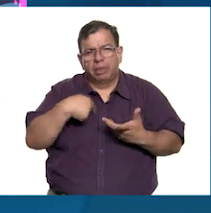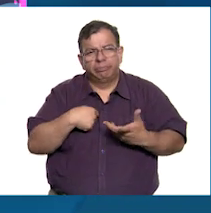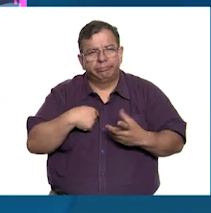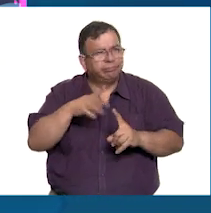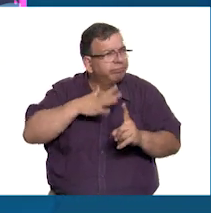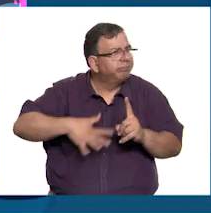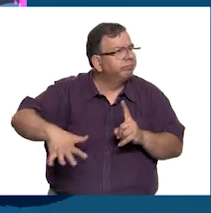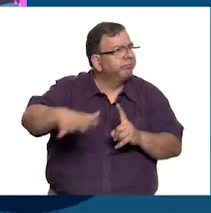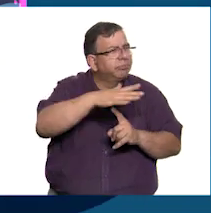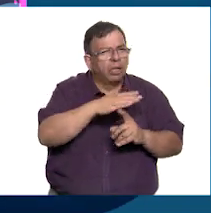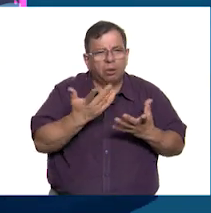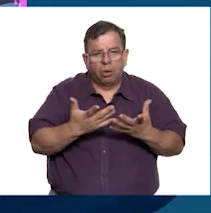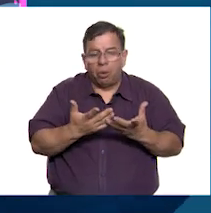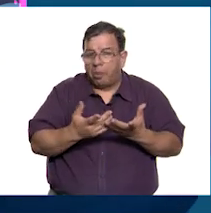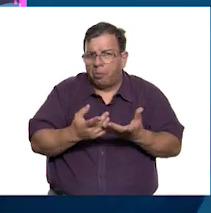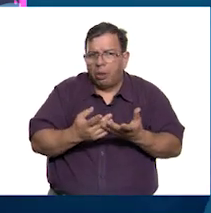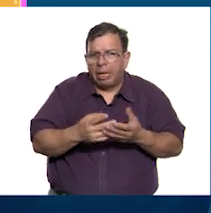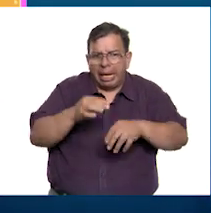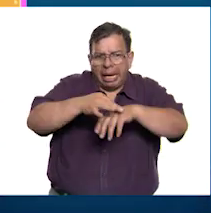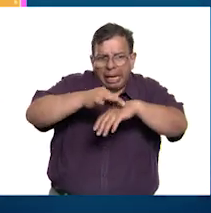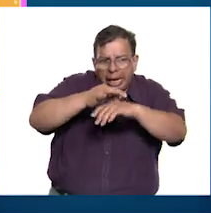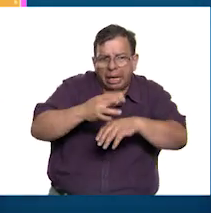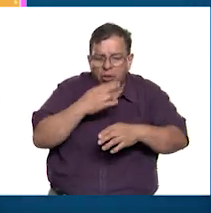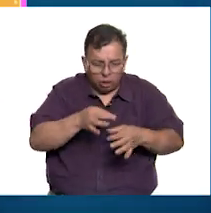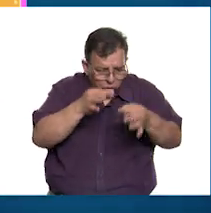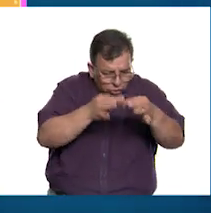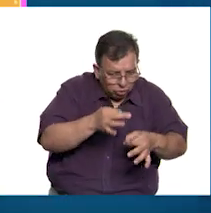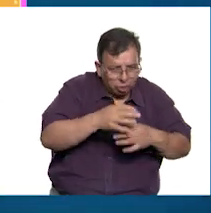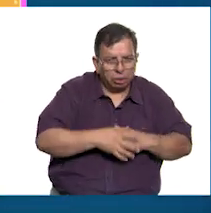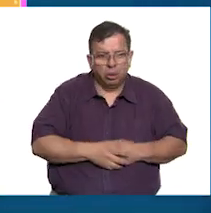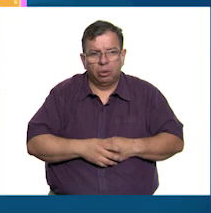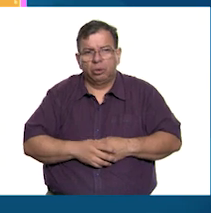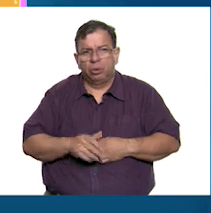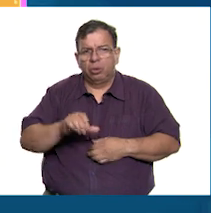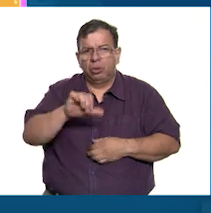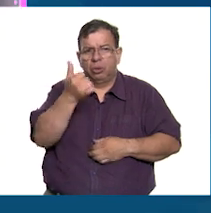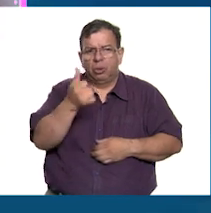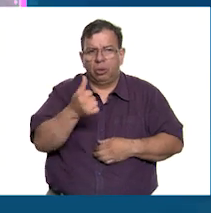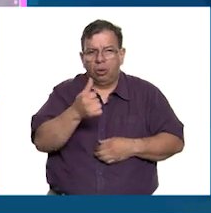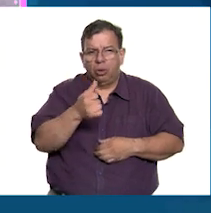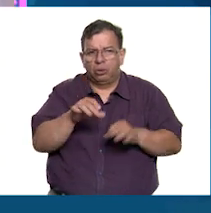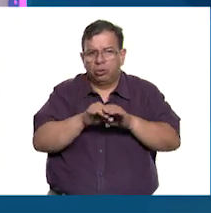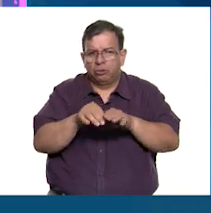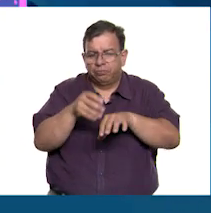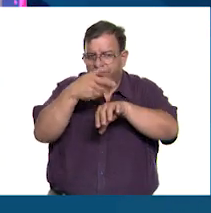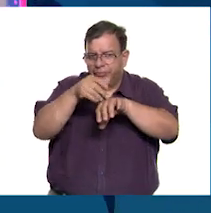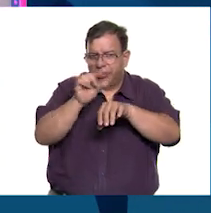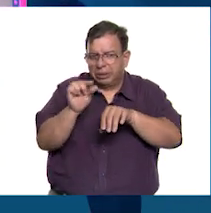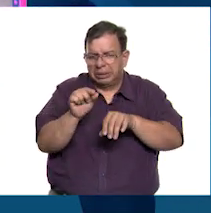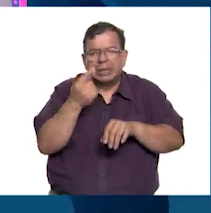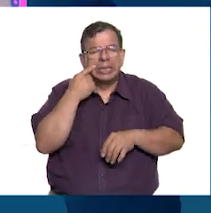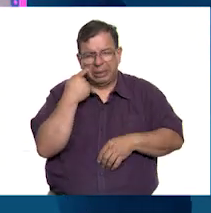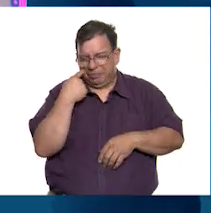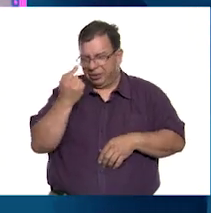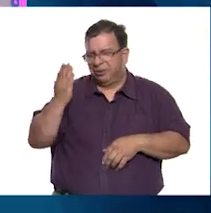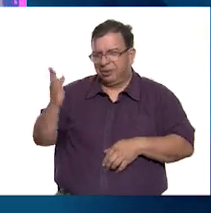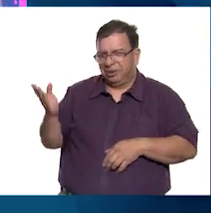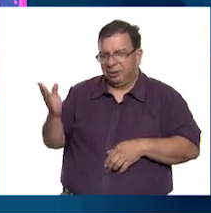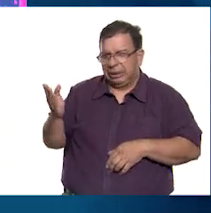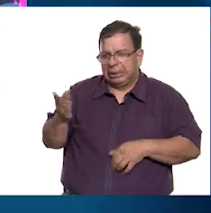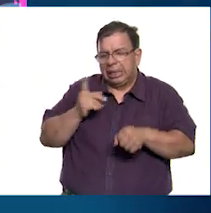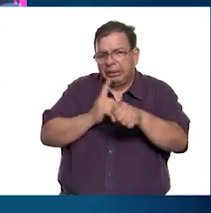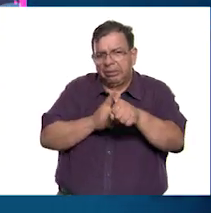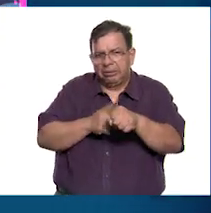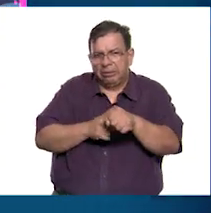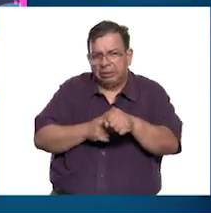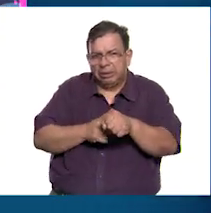la temperatura de la carne o del caramelo. ¿Y qué me dices de los termómetros digitales? A lo mejor has visto uno de estos si alguna vez te has